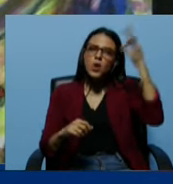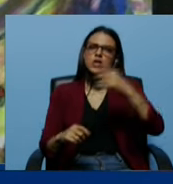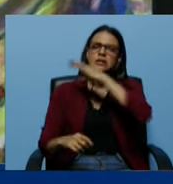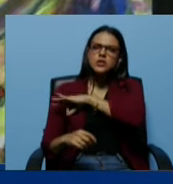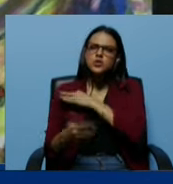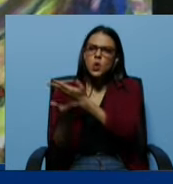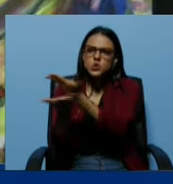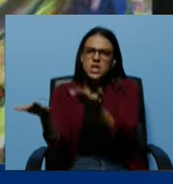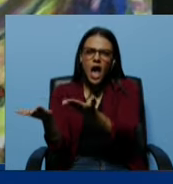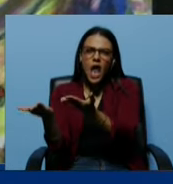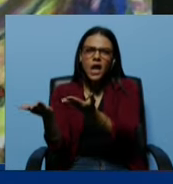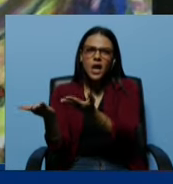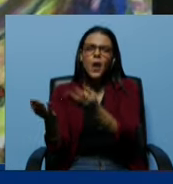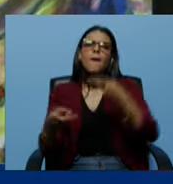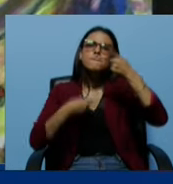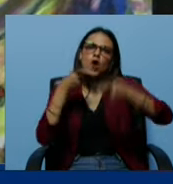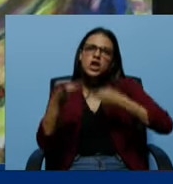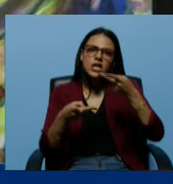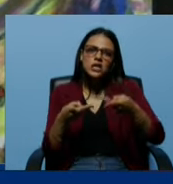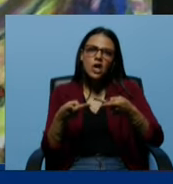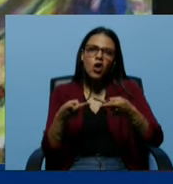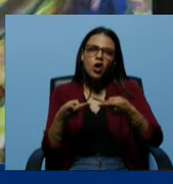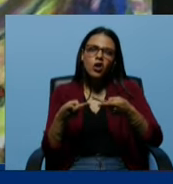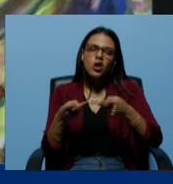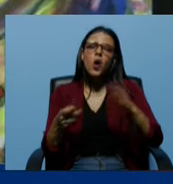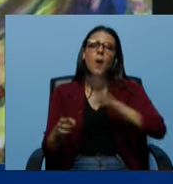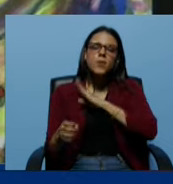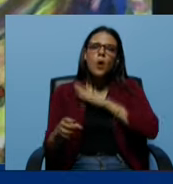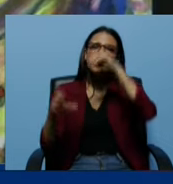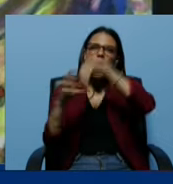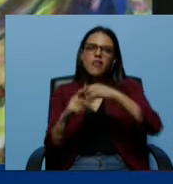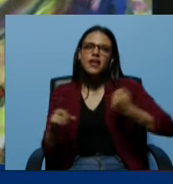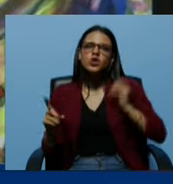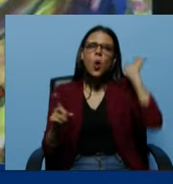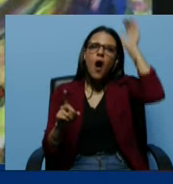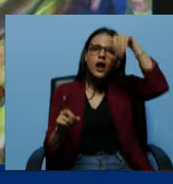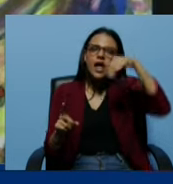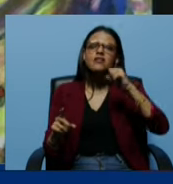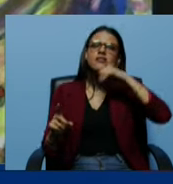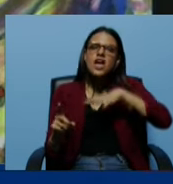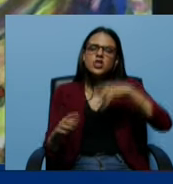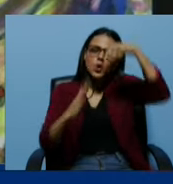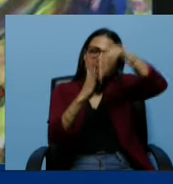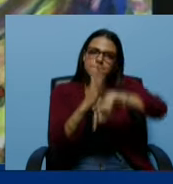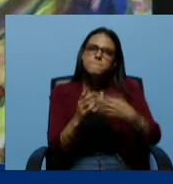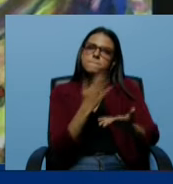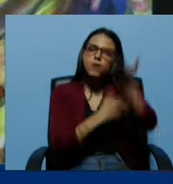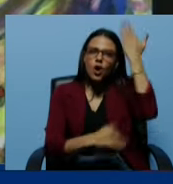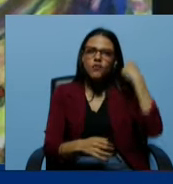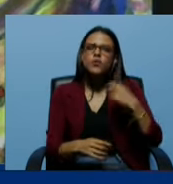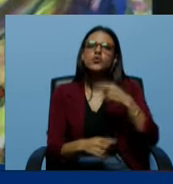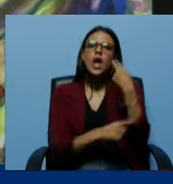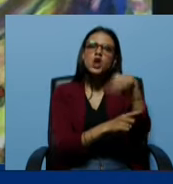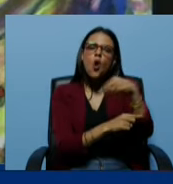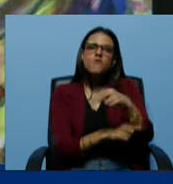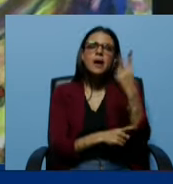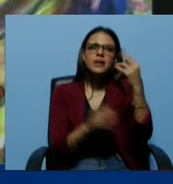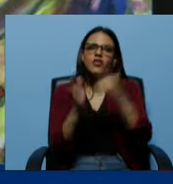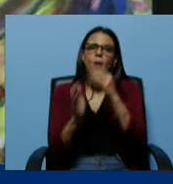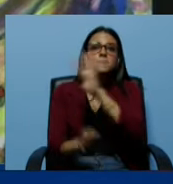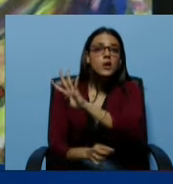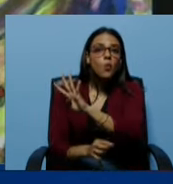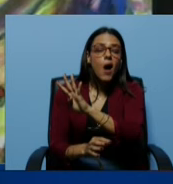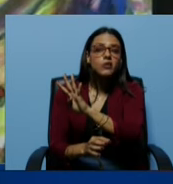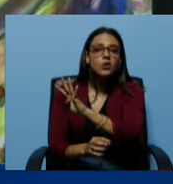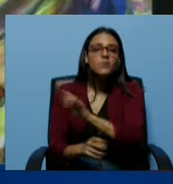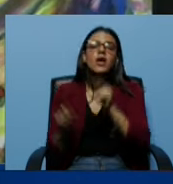sociales, políticos de la Argentina profunda en aquella hora de noviembre 2004.